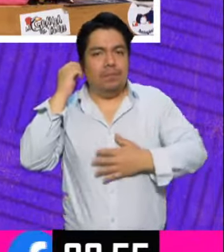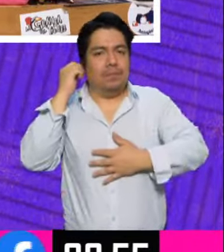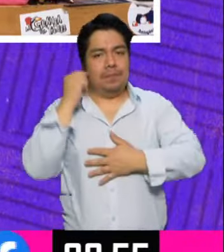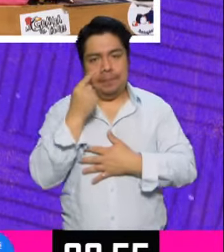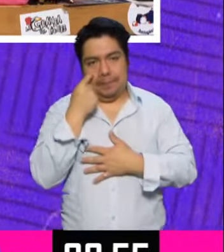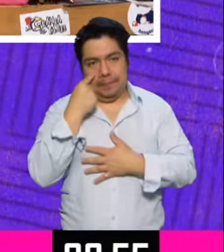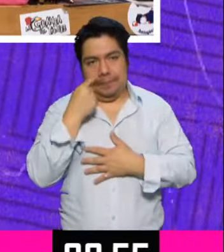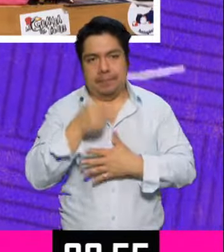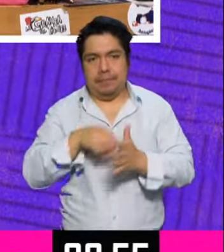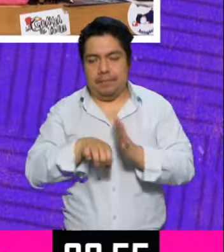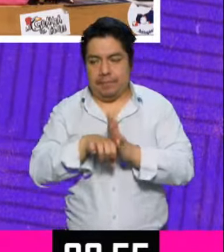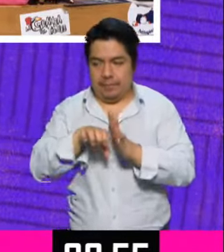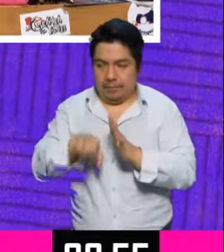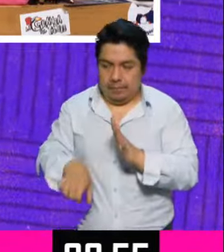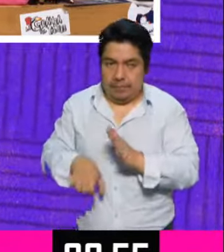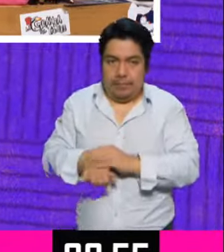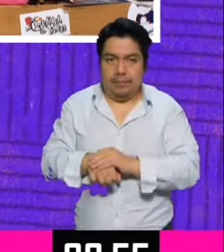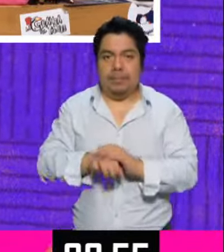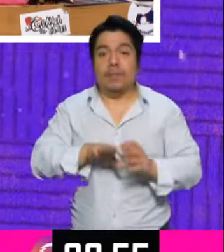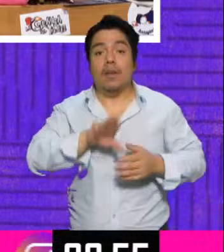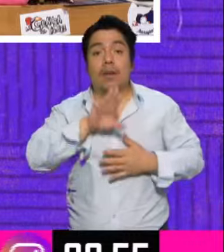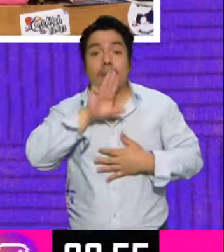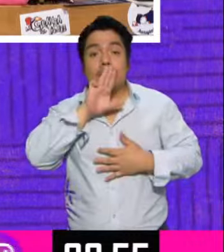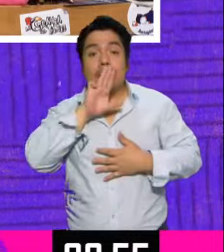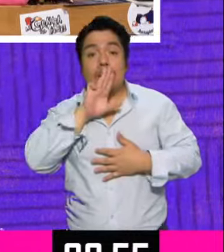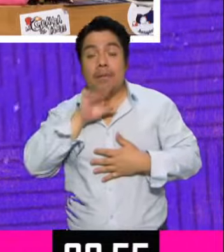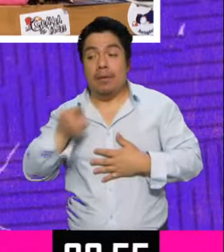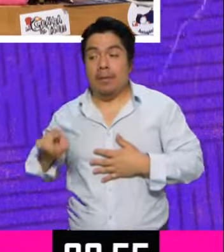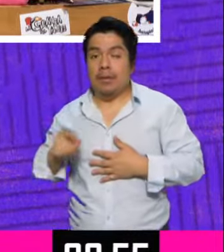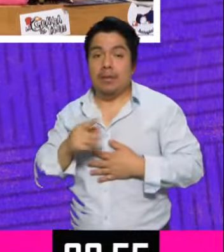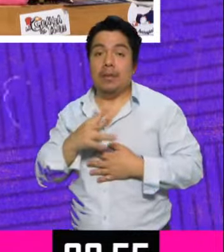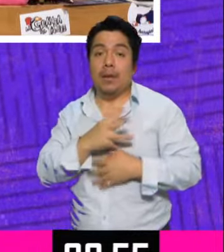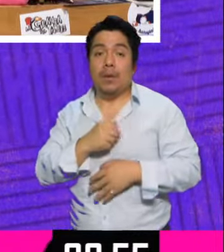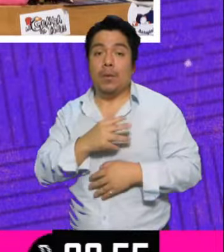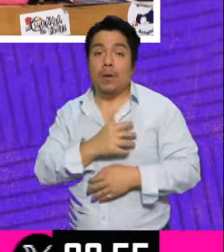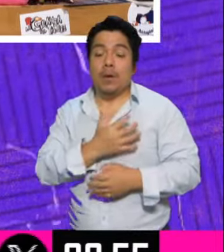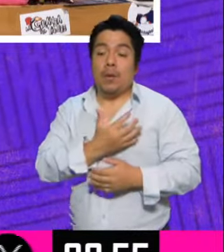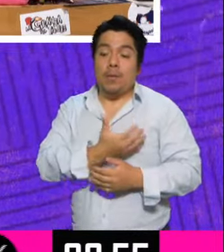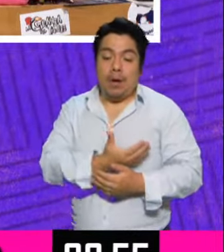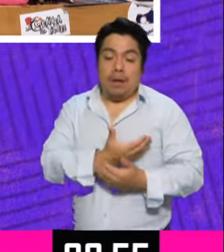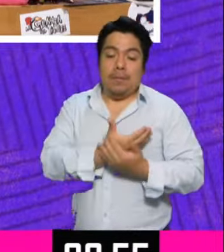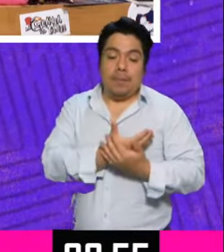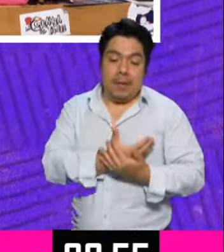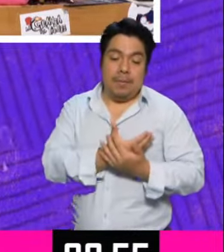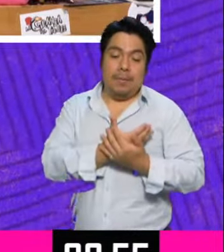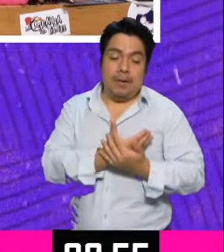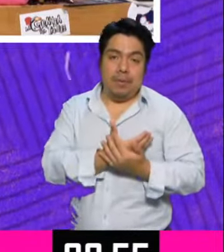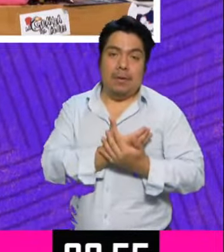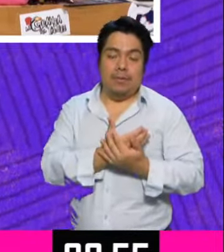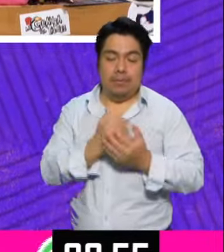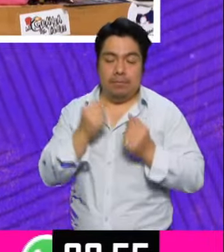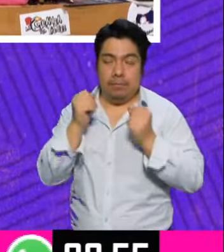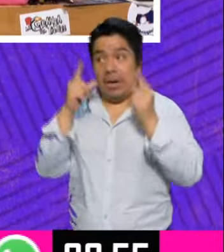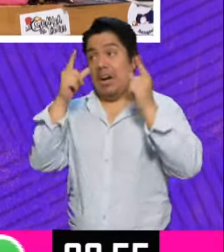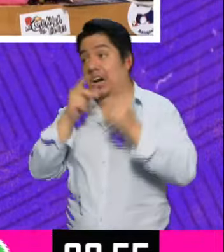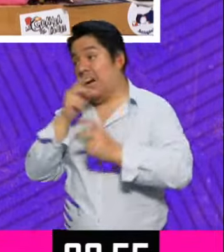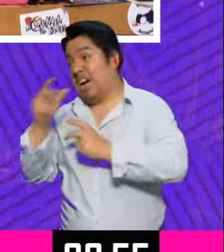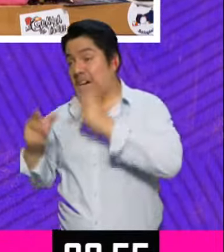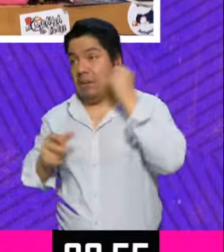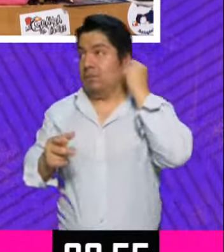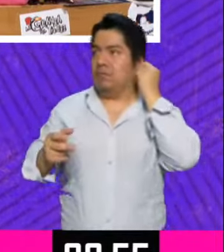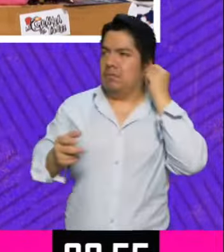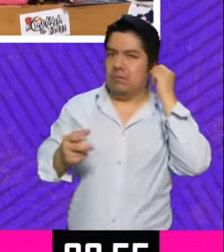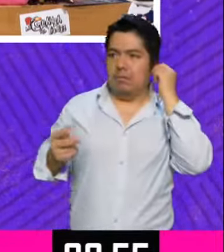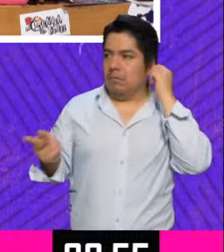simple eh mamá que tiene un niño de pecho y el niño pues como todo niño de repente se despierta y grita y mamá se saca de